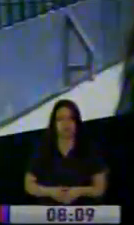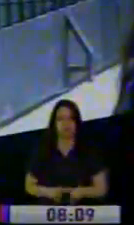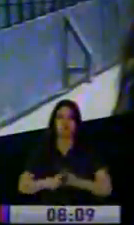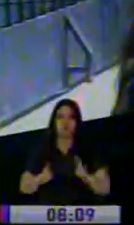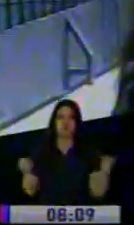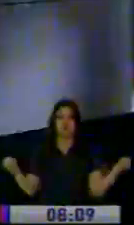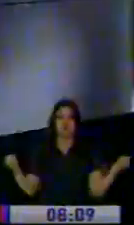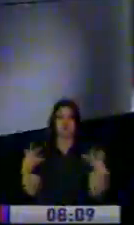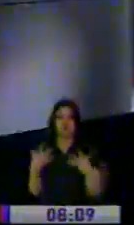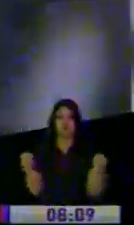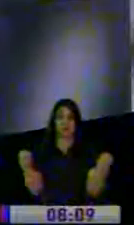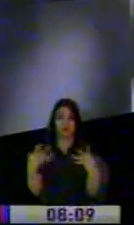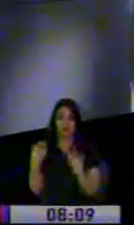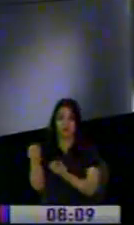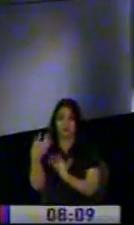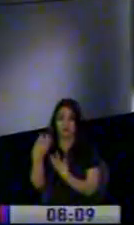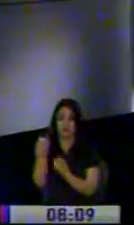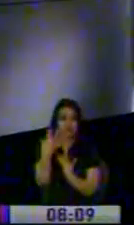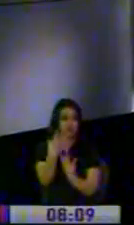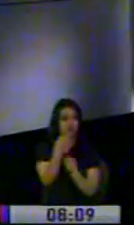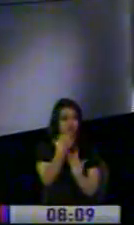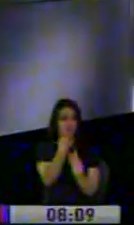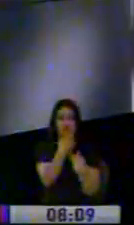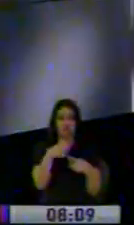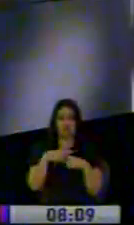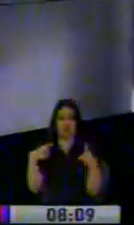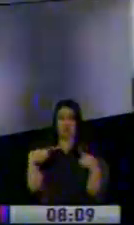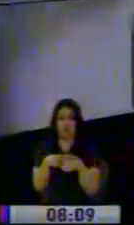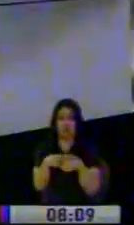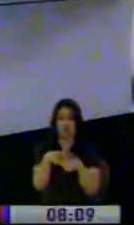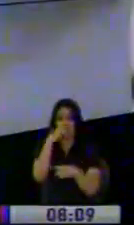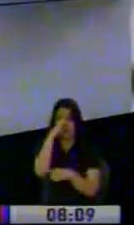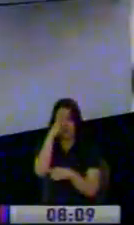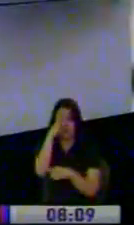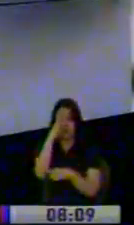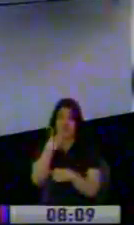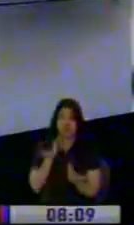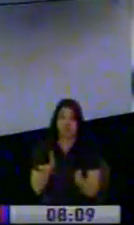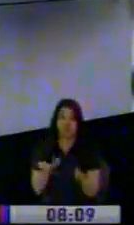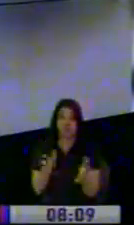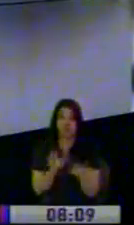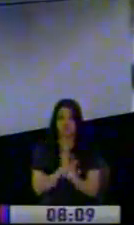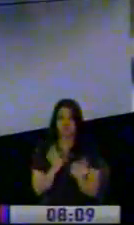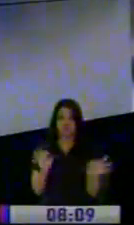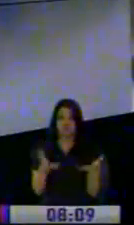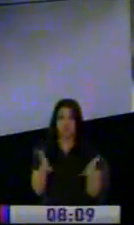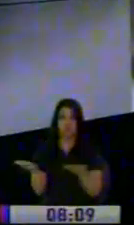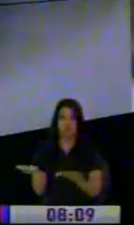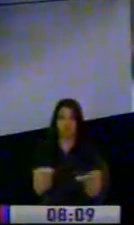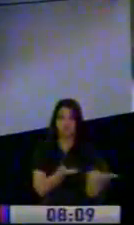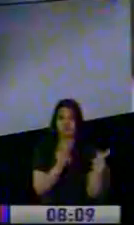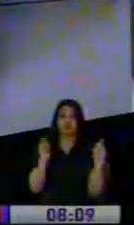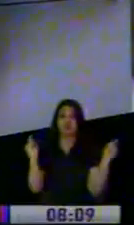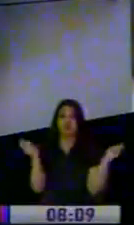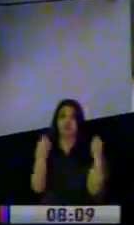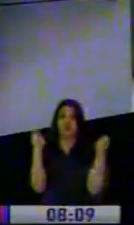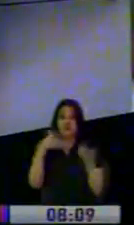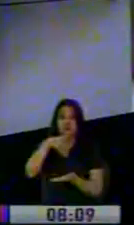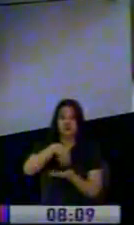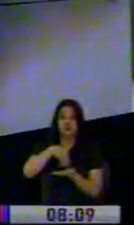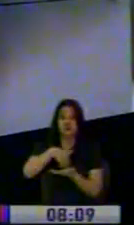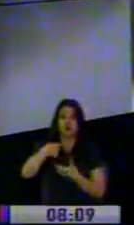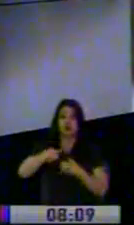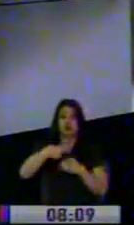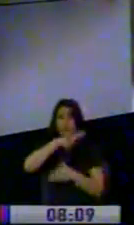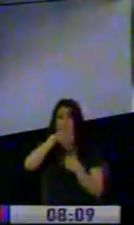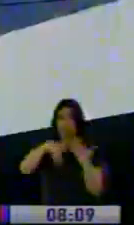versiones que se han ido recabando paulatinamente, la policía casi no existió en este famoso centralazo que toda la ciudad